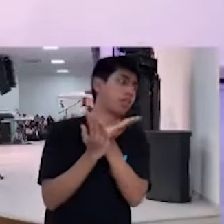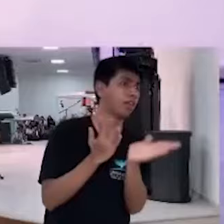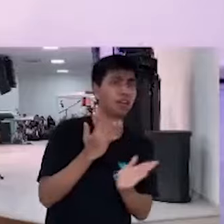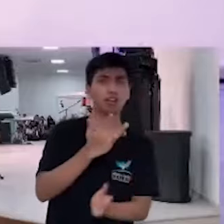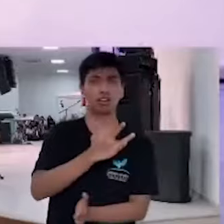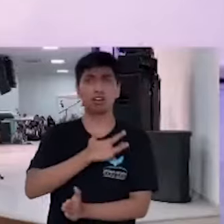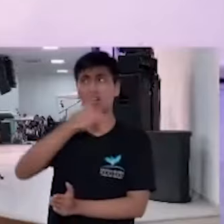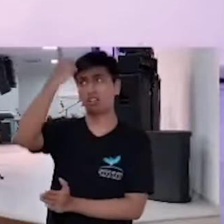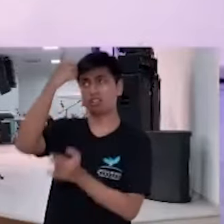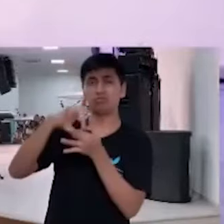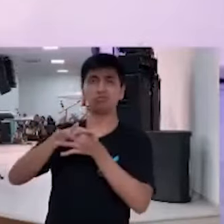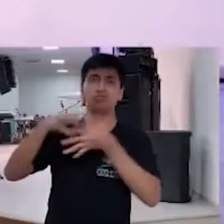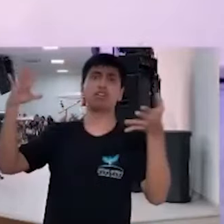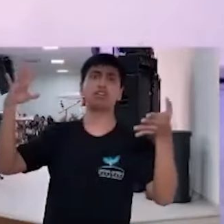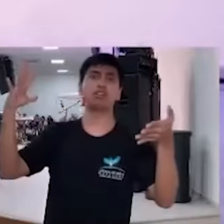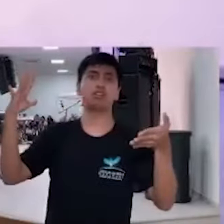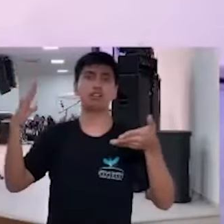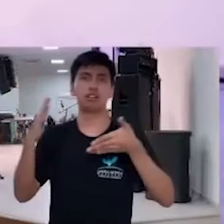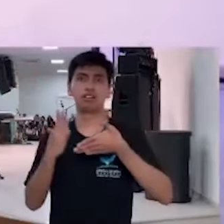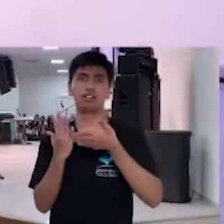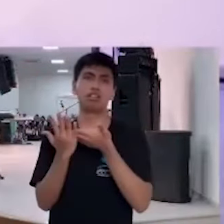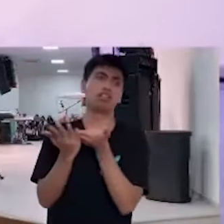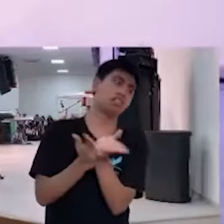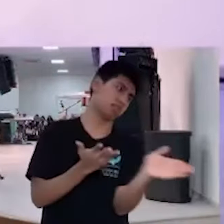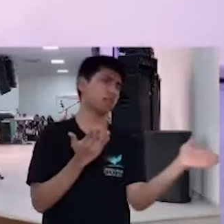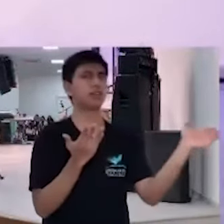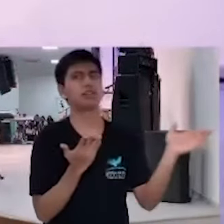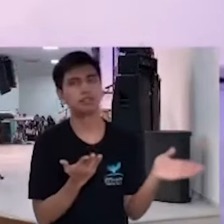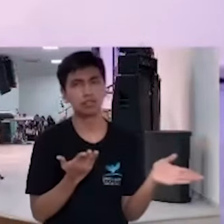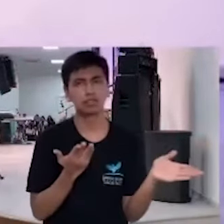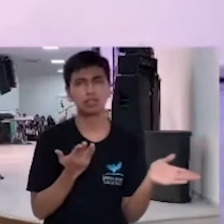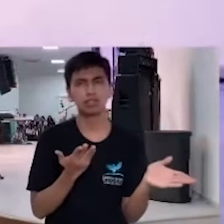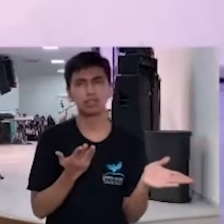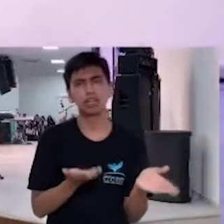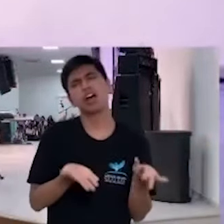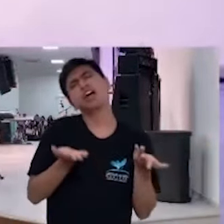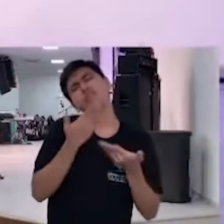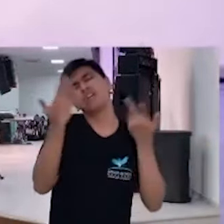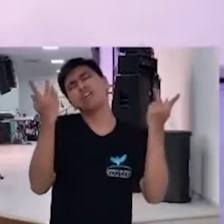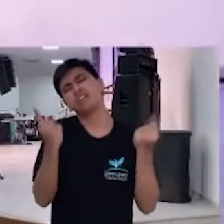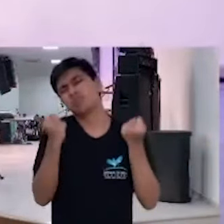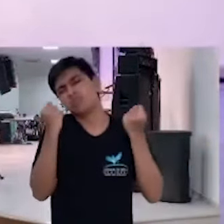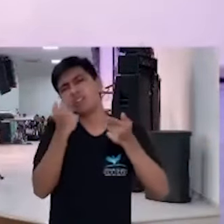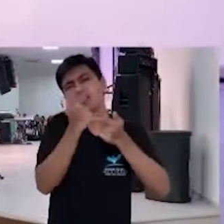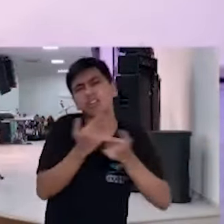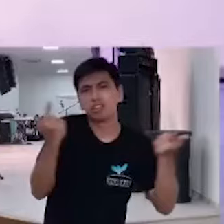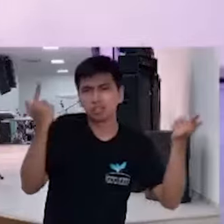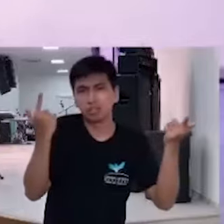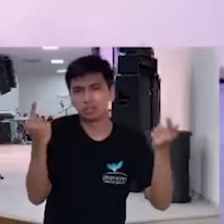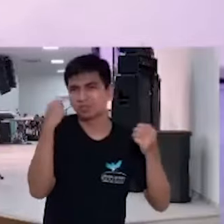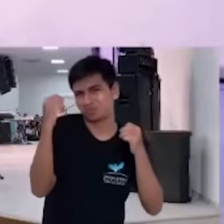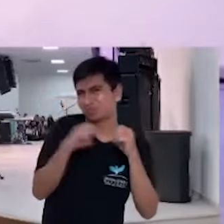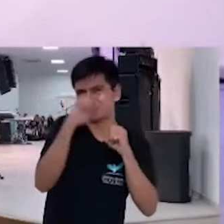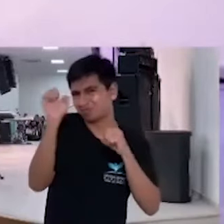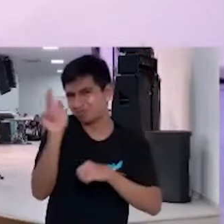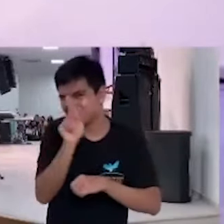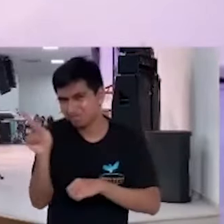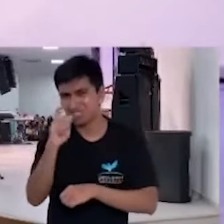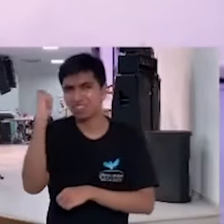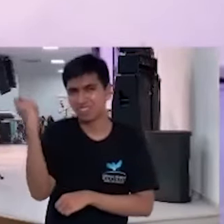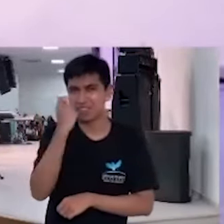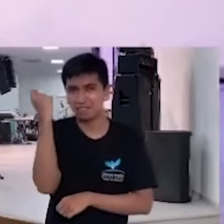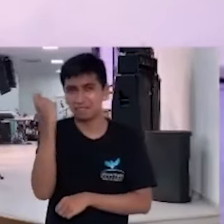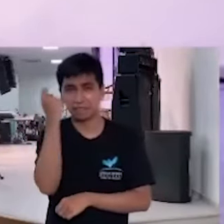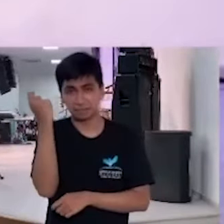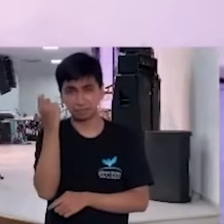se bañó y a la vista del rey David, y en lugar de poner una cortinita o un techito, ella fue